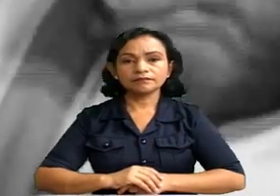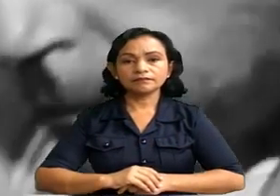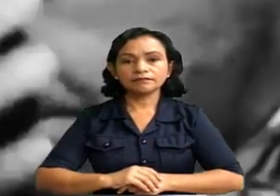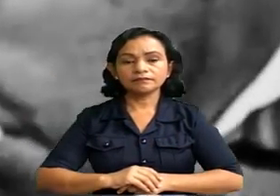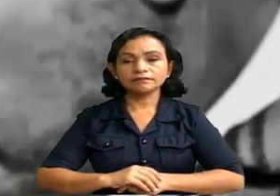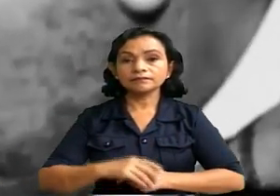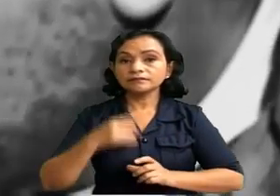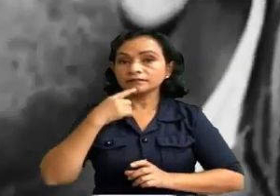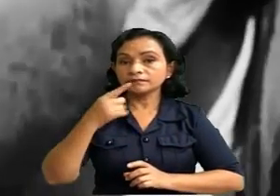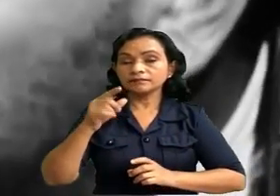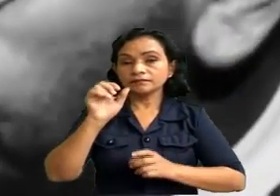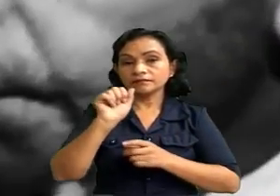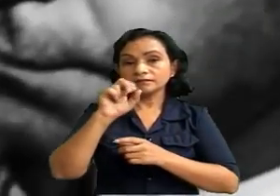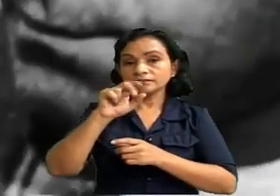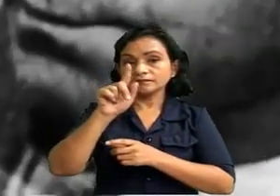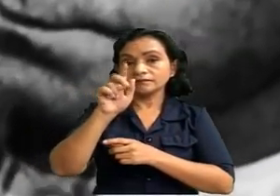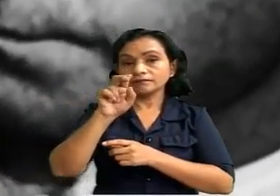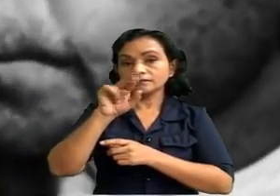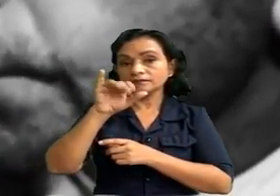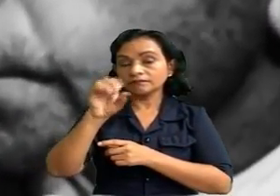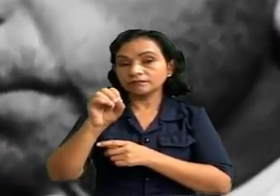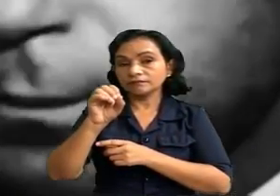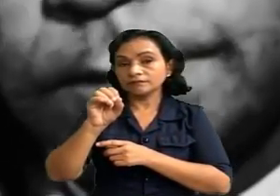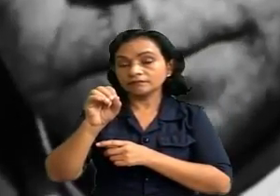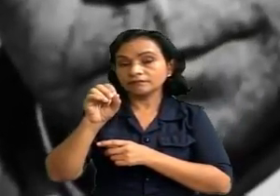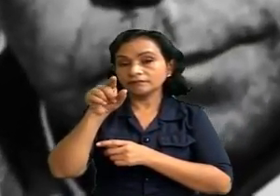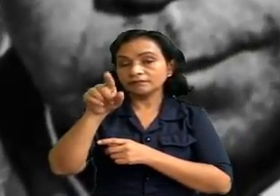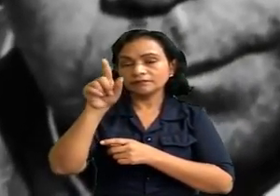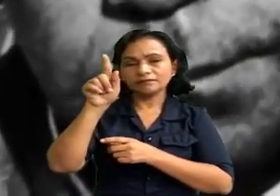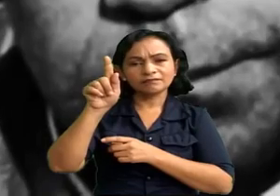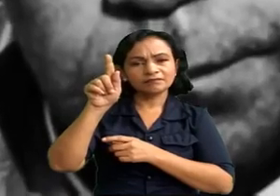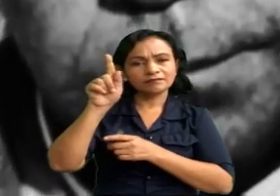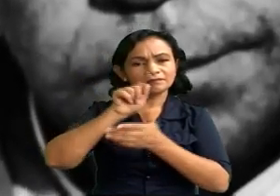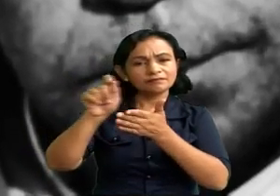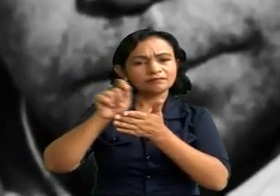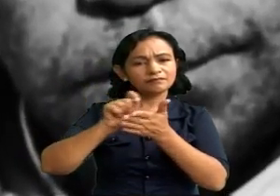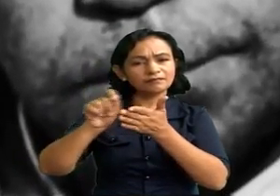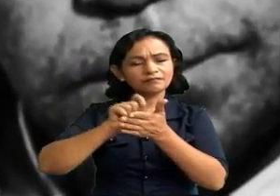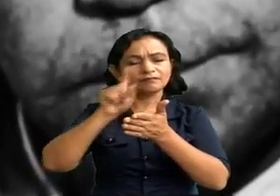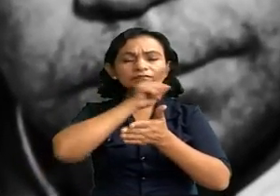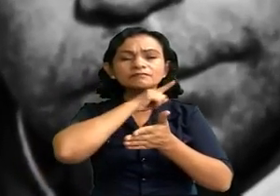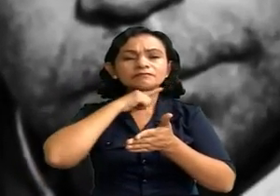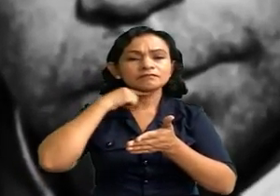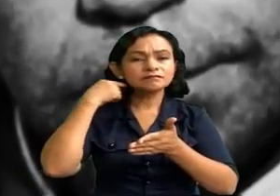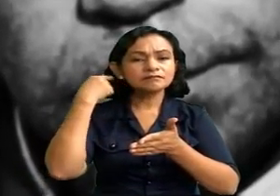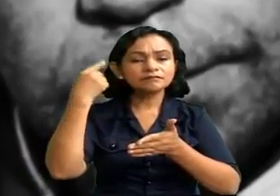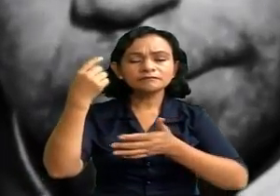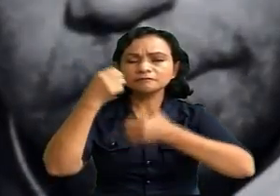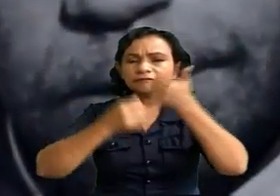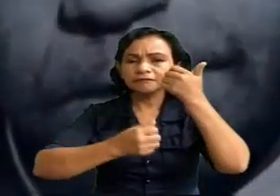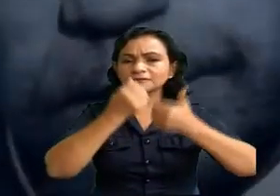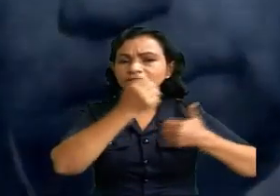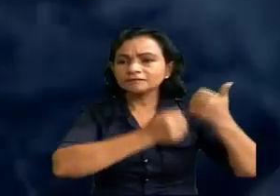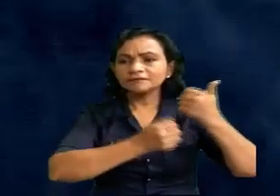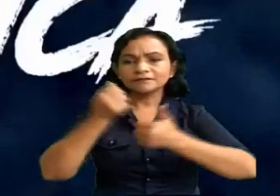Y Antonio Gramsci es el autor de aquella tesis, una verdadera crisis